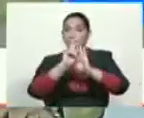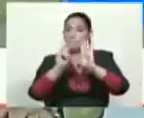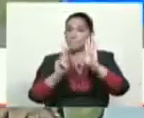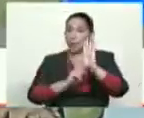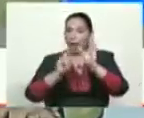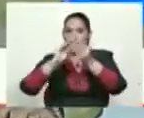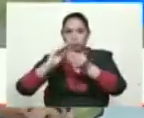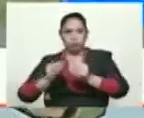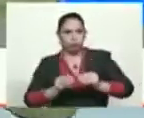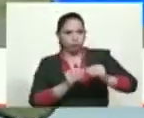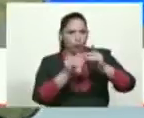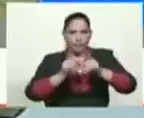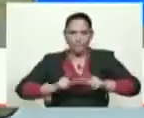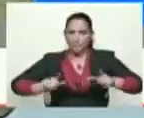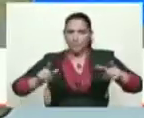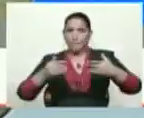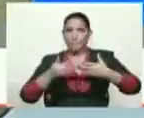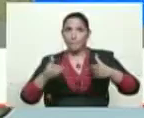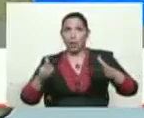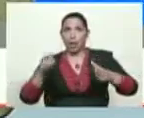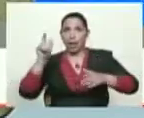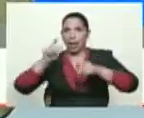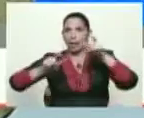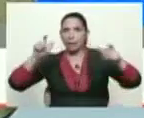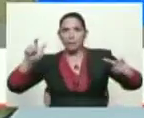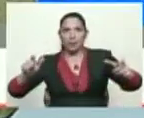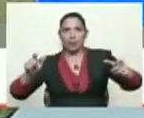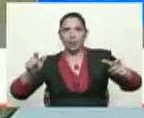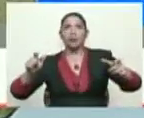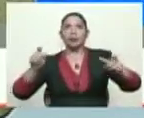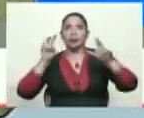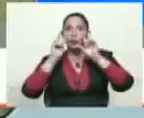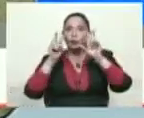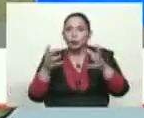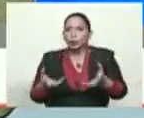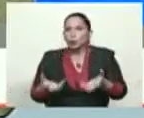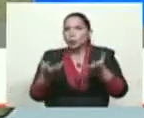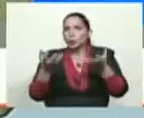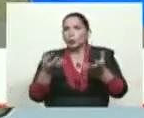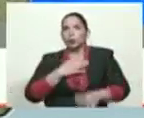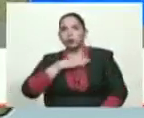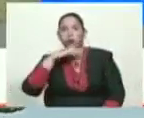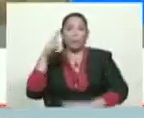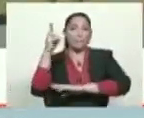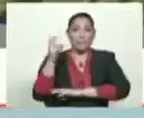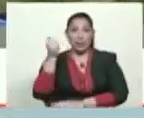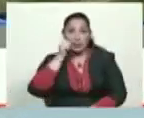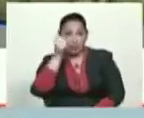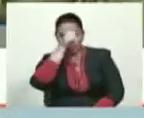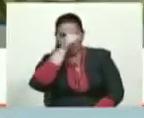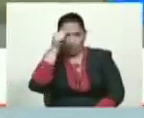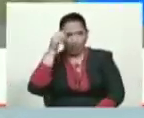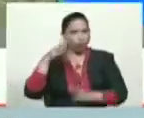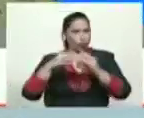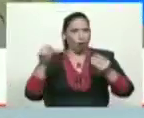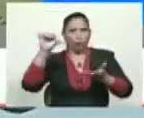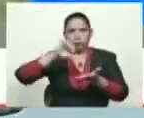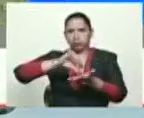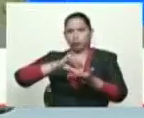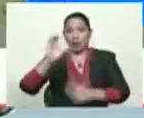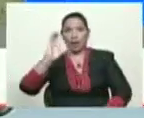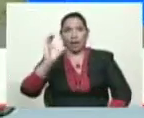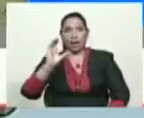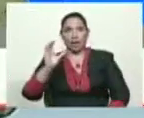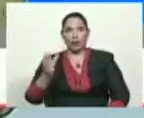recuperado de los espacios públicos la gente se va así mira tú vas un viernes un sábado un domingo para todo el casco central de caracas